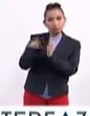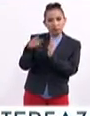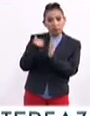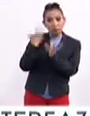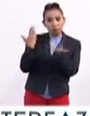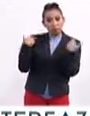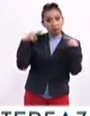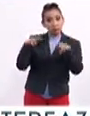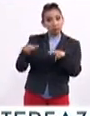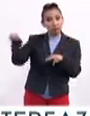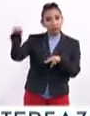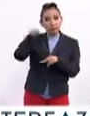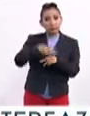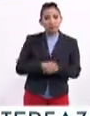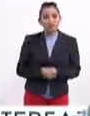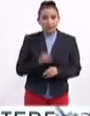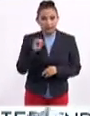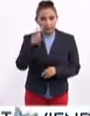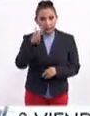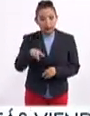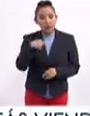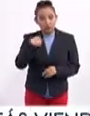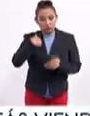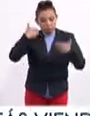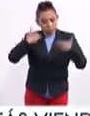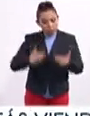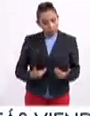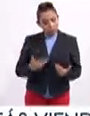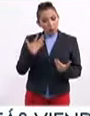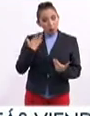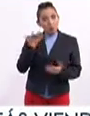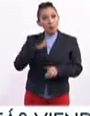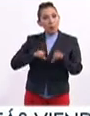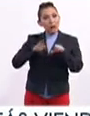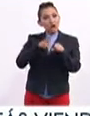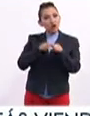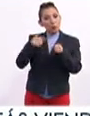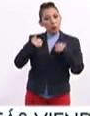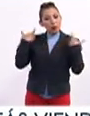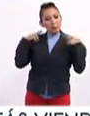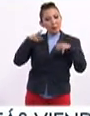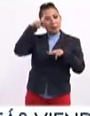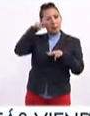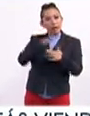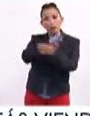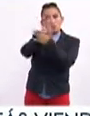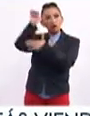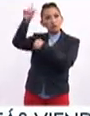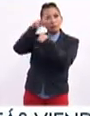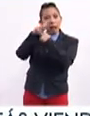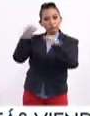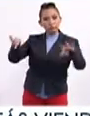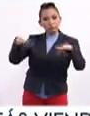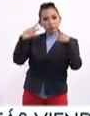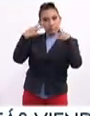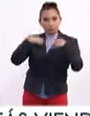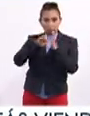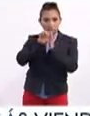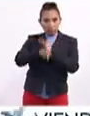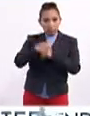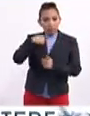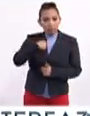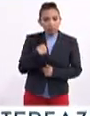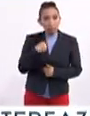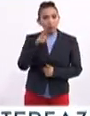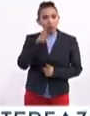vuelven representantes, ¿no? Finalmente. En efecto, tú te vuelves un embajador de México en el extranjero. O sea, en mi caso